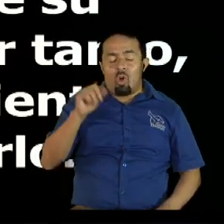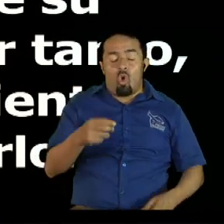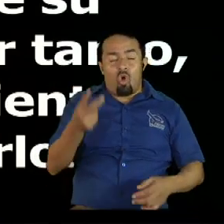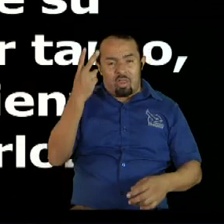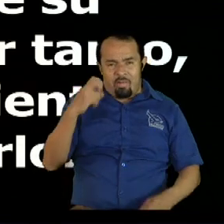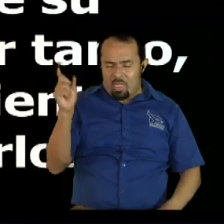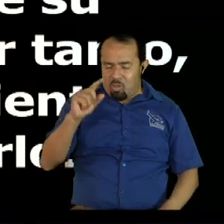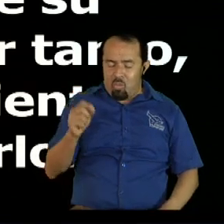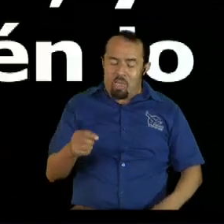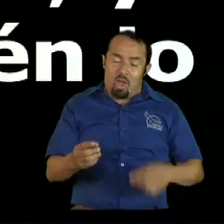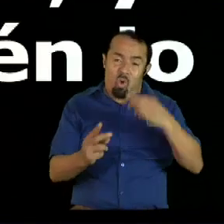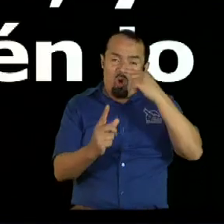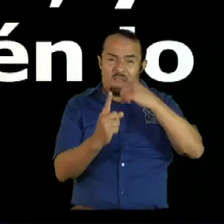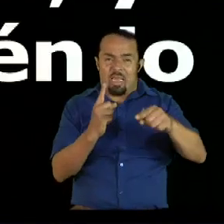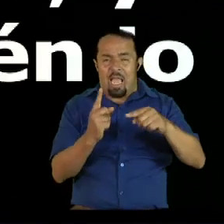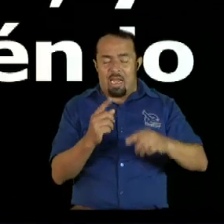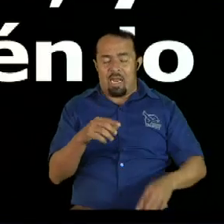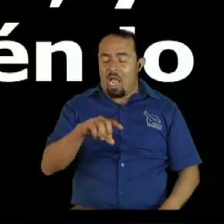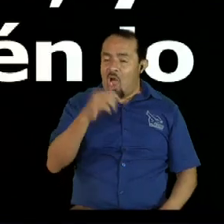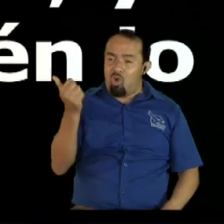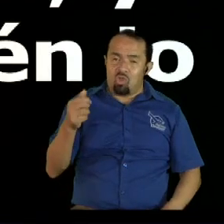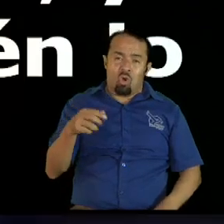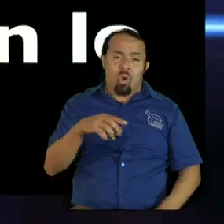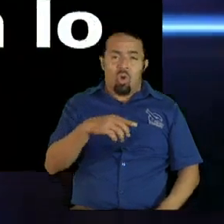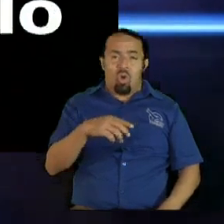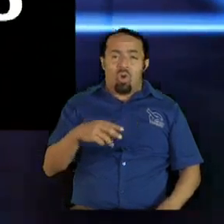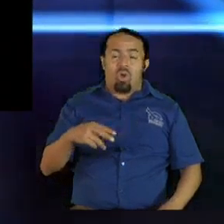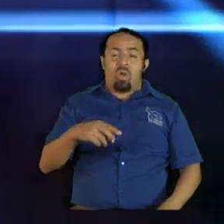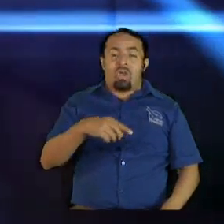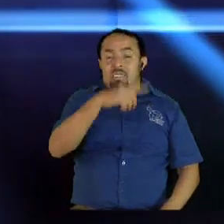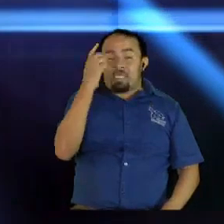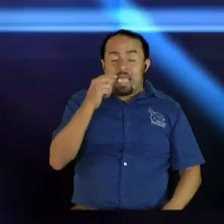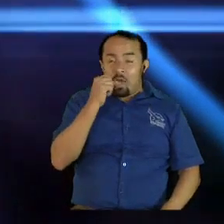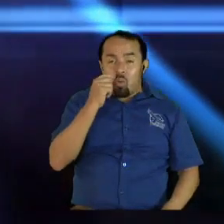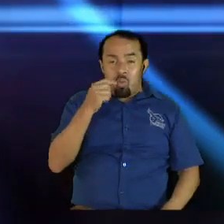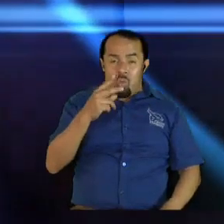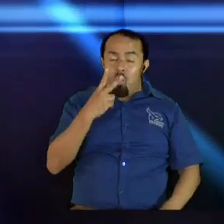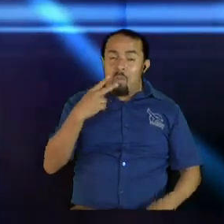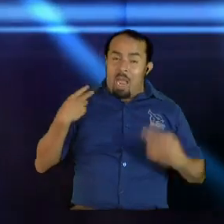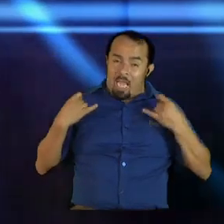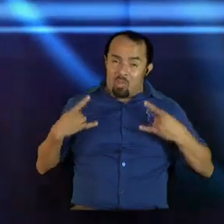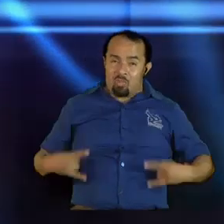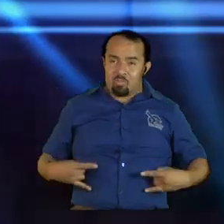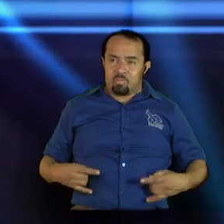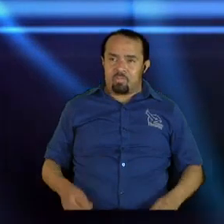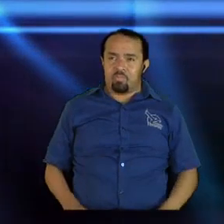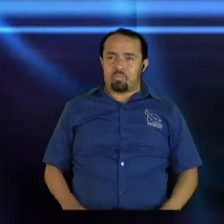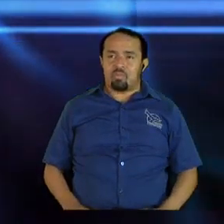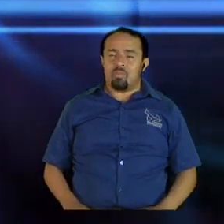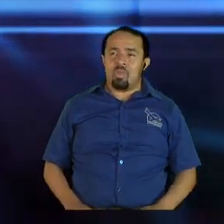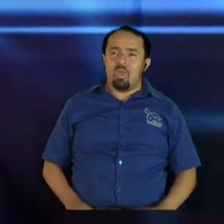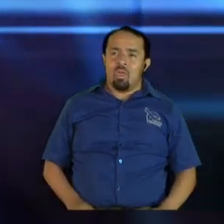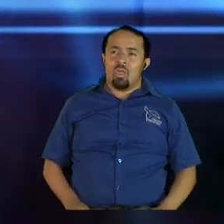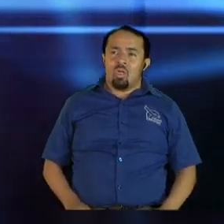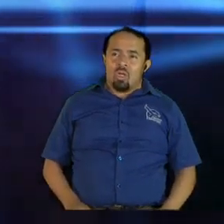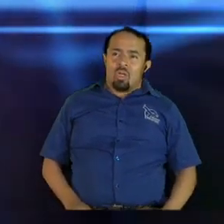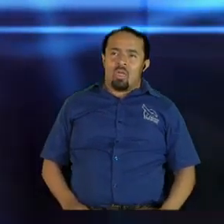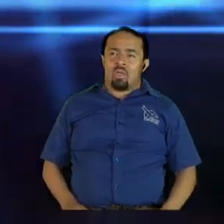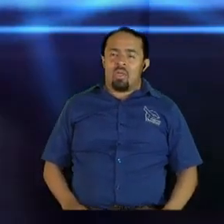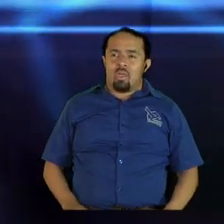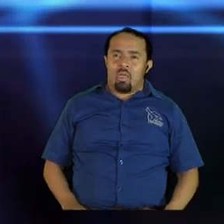ser viviente como acabo de hacerlo. Y por último, aquí se añade un elemento más, no solo el engaño,